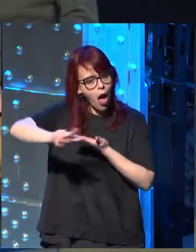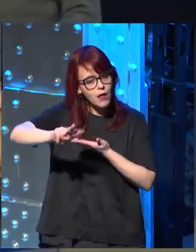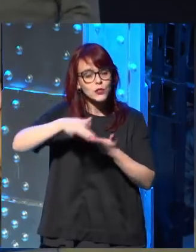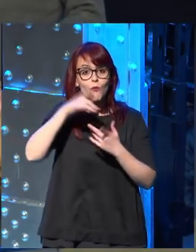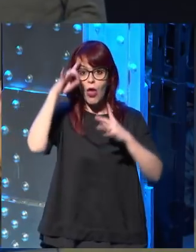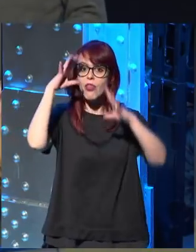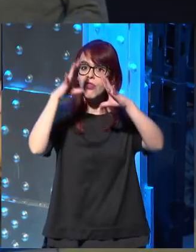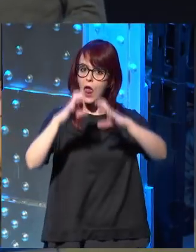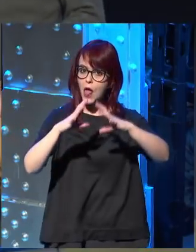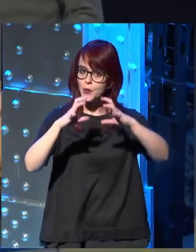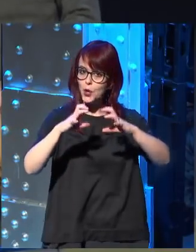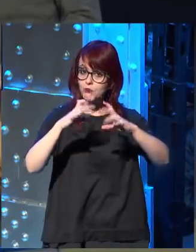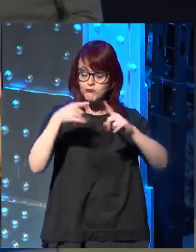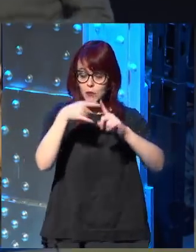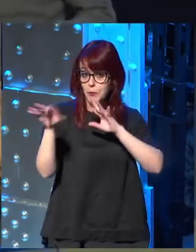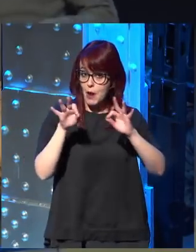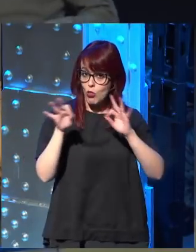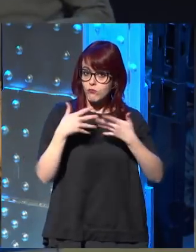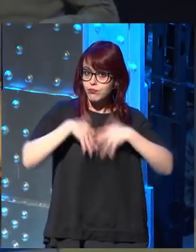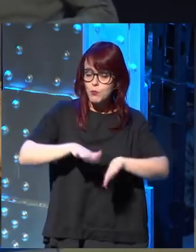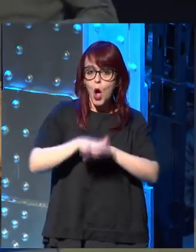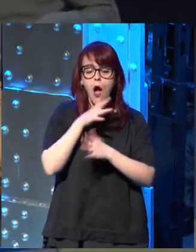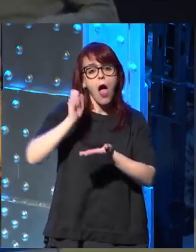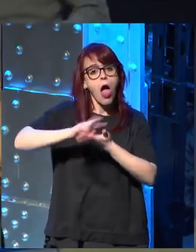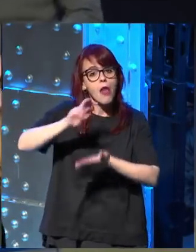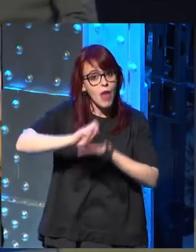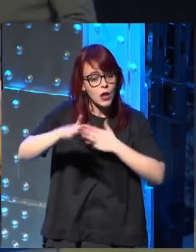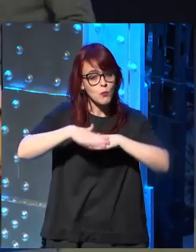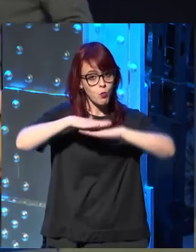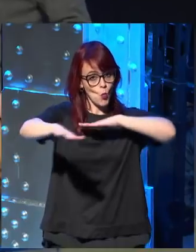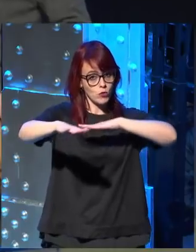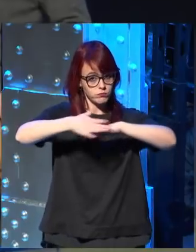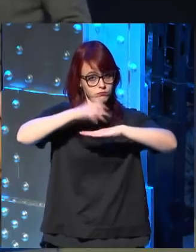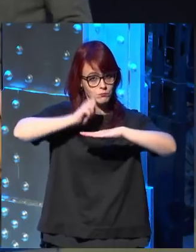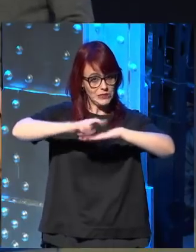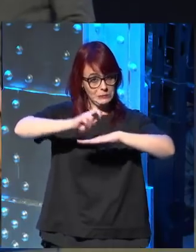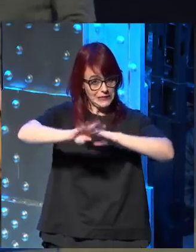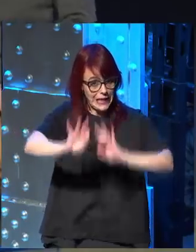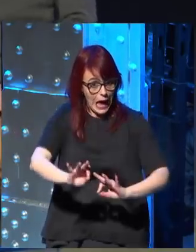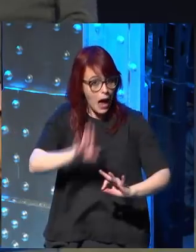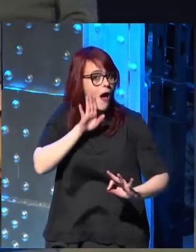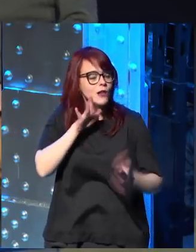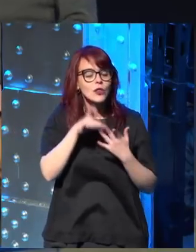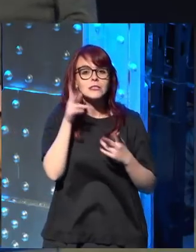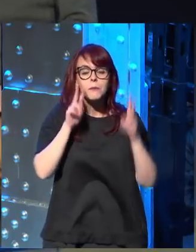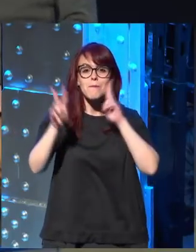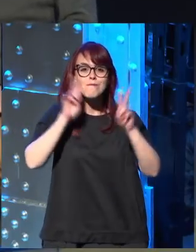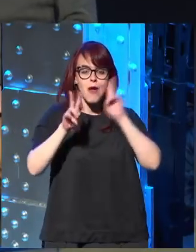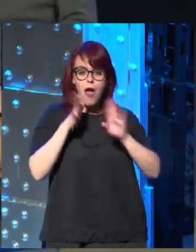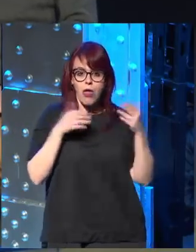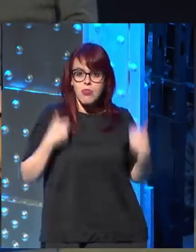evolucionado en un mundo para caminar sobre dos patas, ¿no? Entonces, esa es la mirada